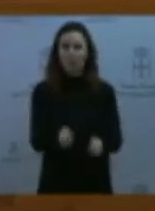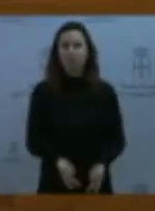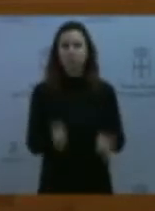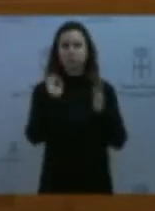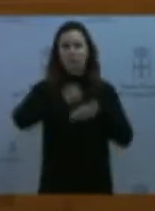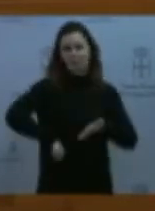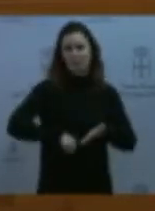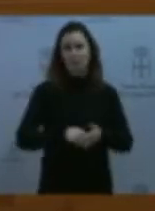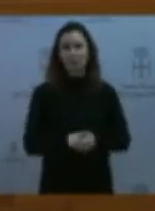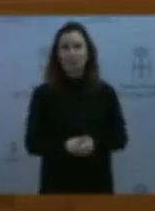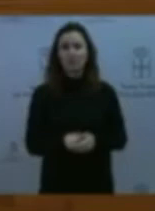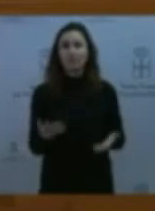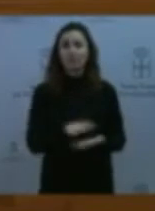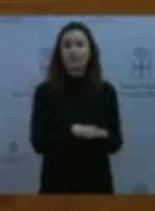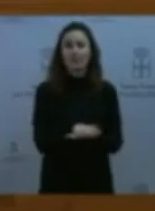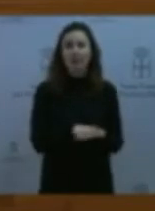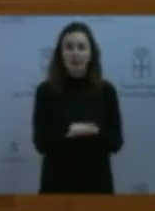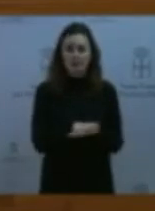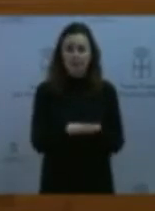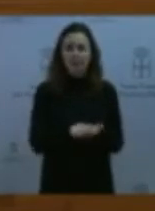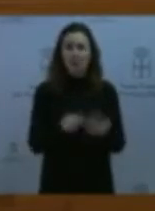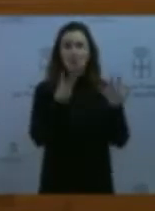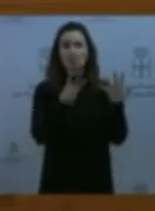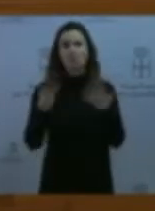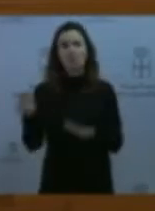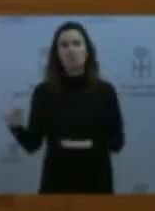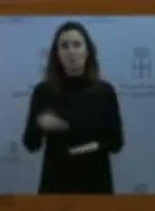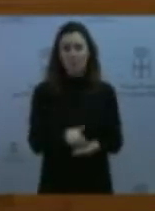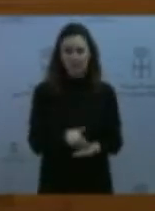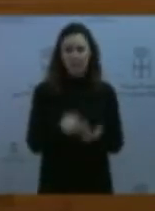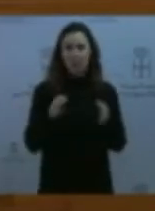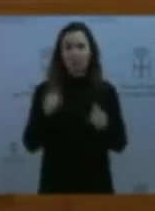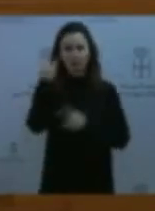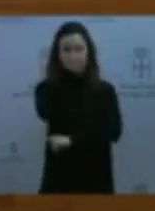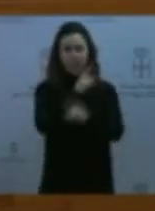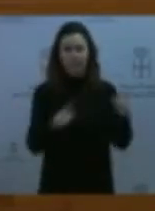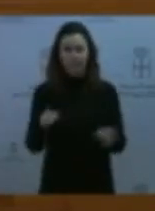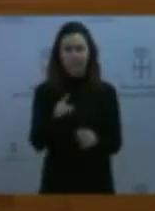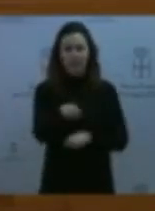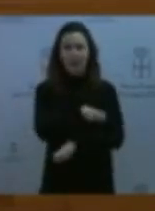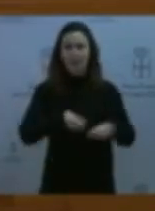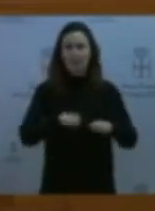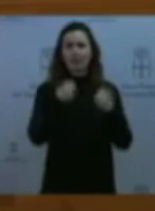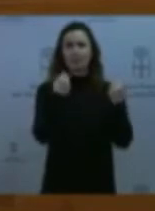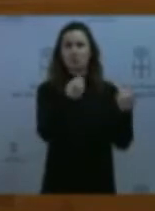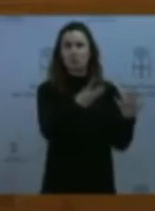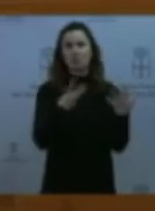más de 88.000 unidades de ganado mayor, 88.000 UGM, señorías. Esto es política forestal.